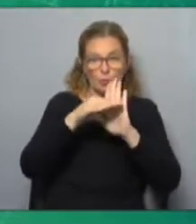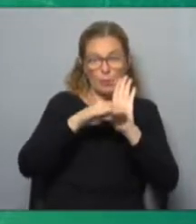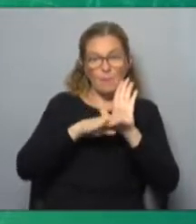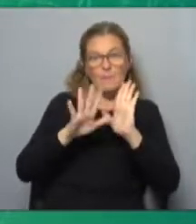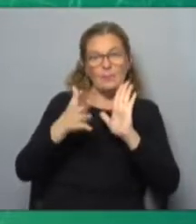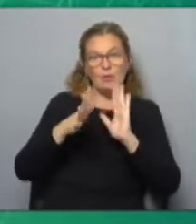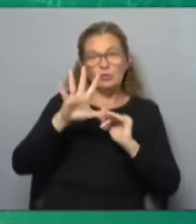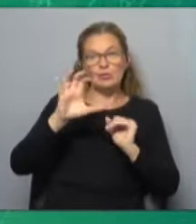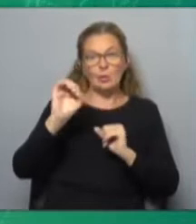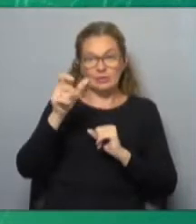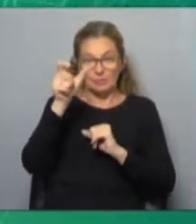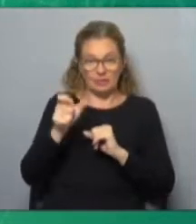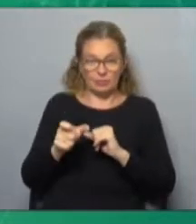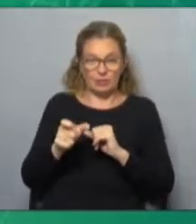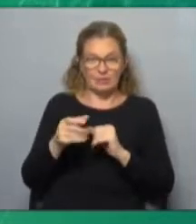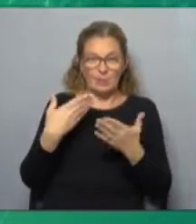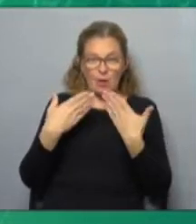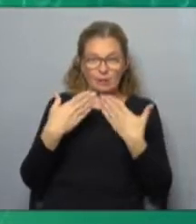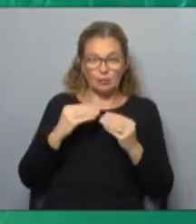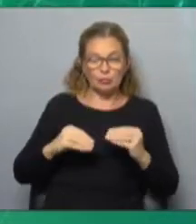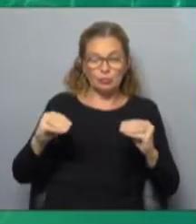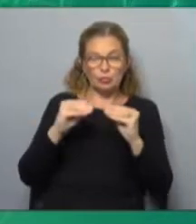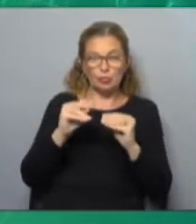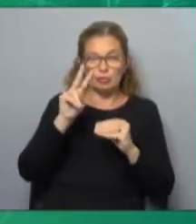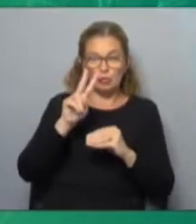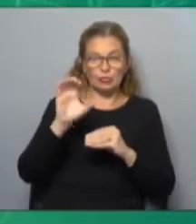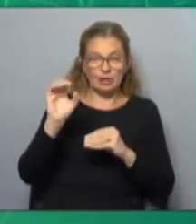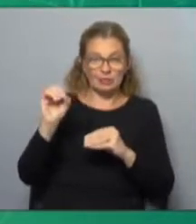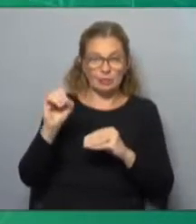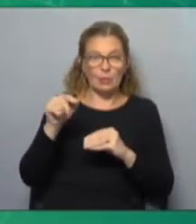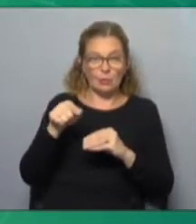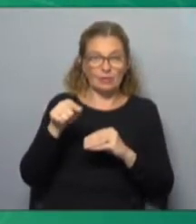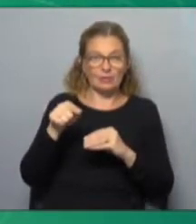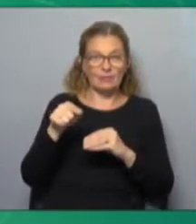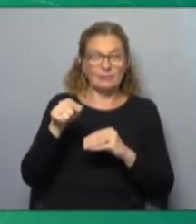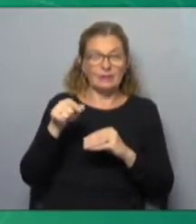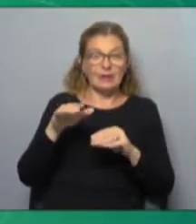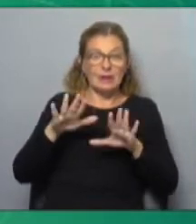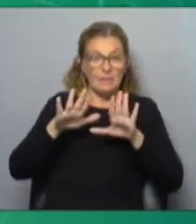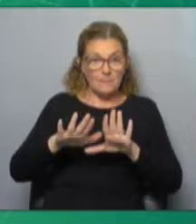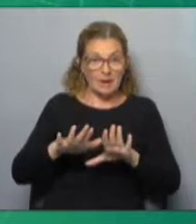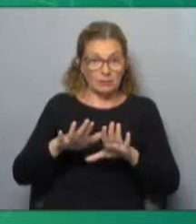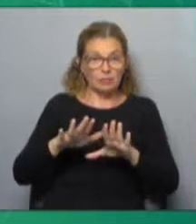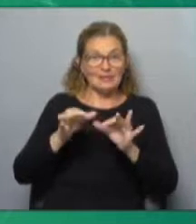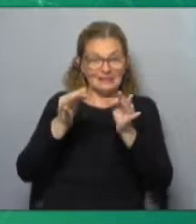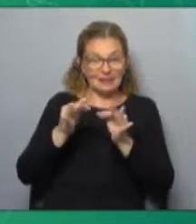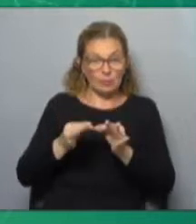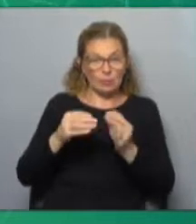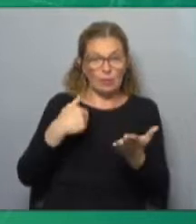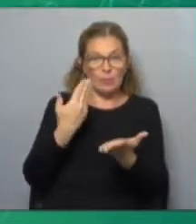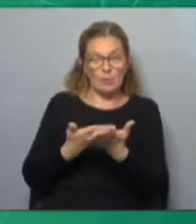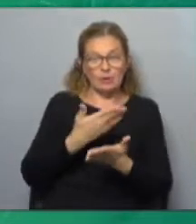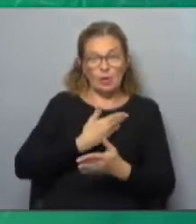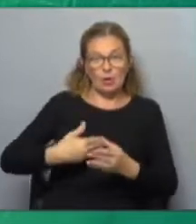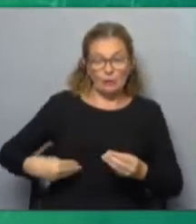aproximadamente unos 50 trabajadores. Estamos hablando de un total de 200 trabajadores afectados. Este seguro de paro que propone el gobierno los